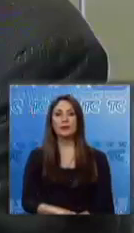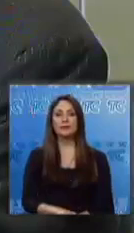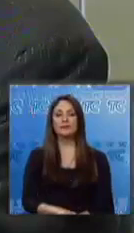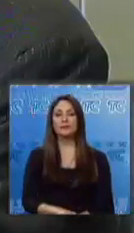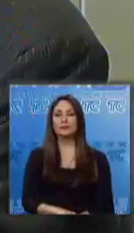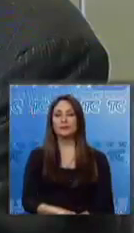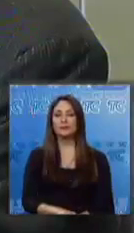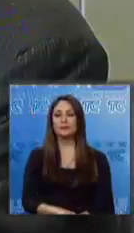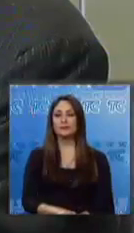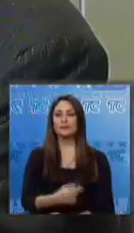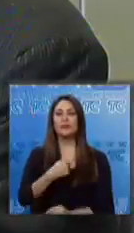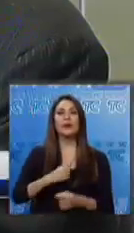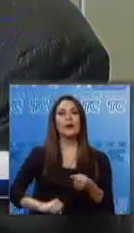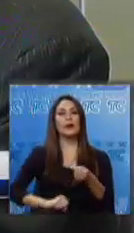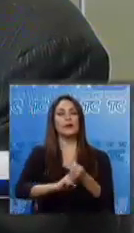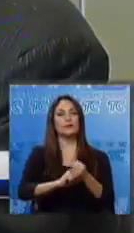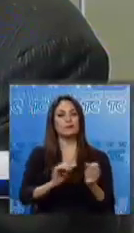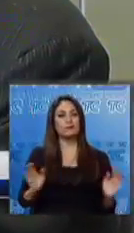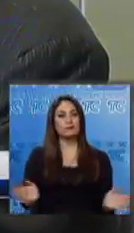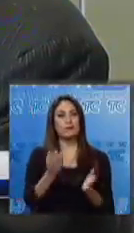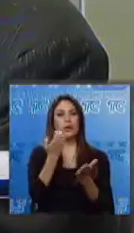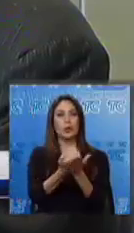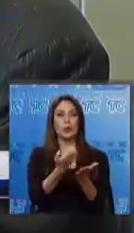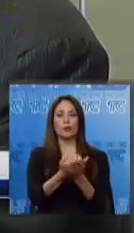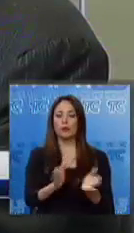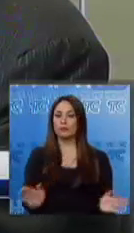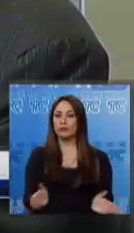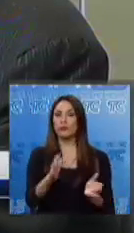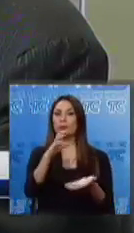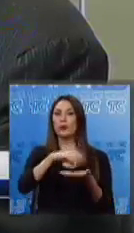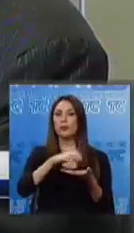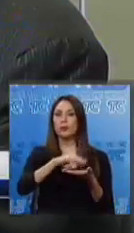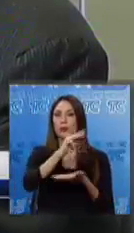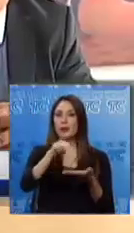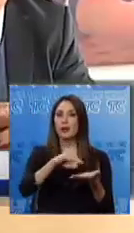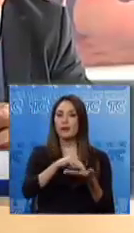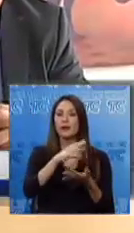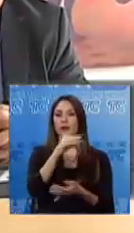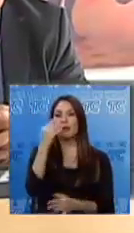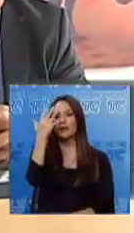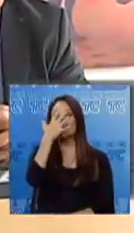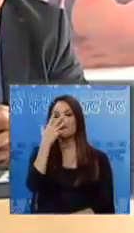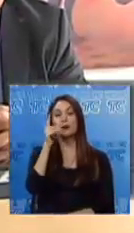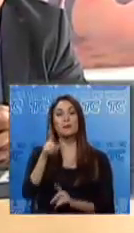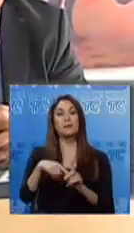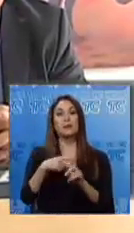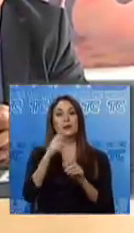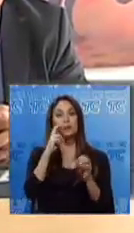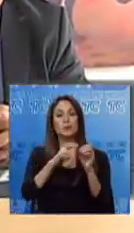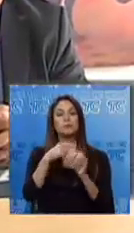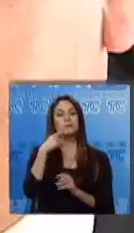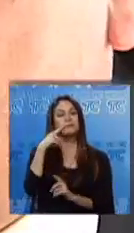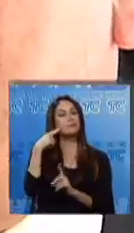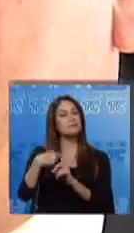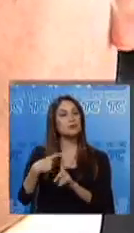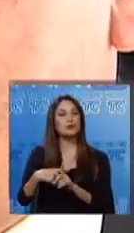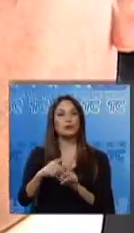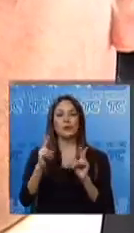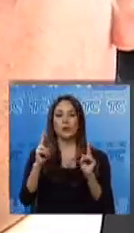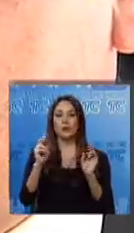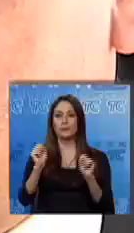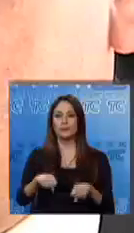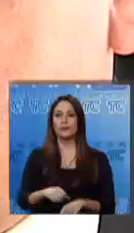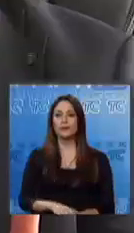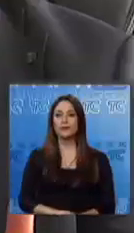al apoyo para la reactivación económica y productiva de las provincias de Manabí y Esmeralda. Los promotores turísticos ven con optimismo esta posibilidad.